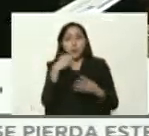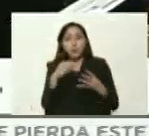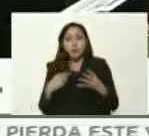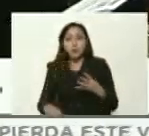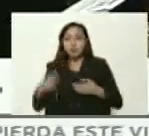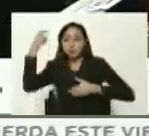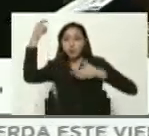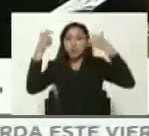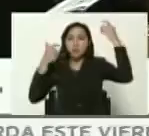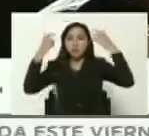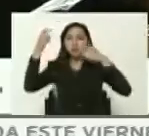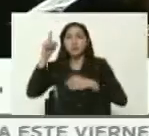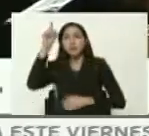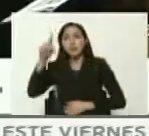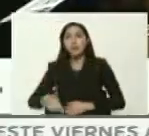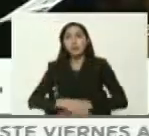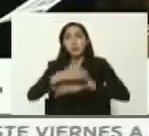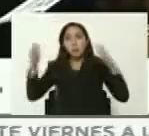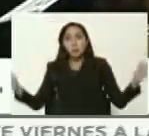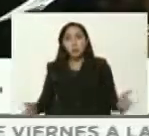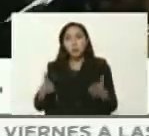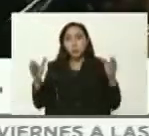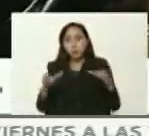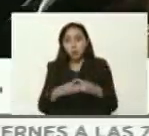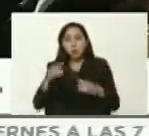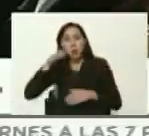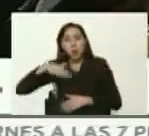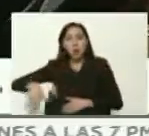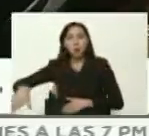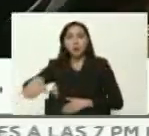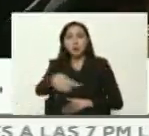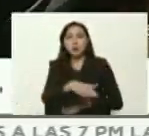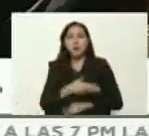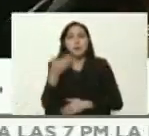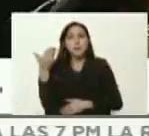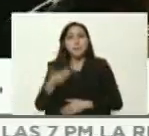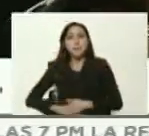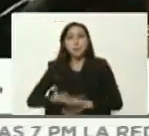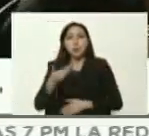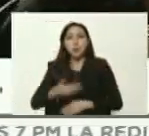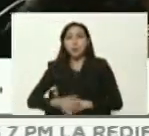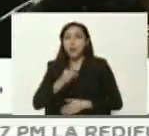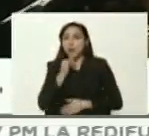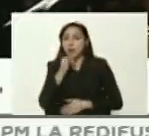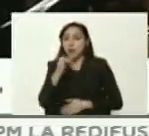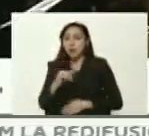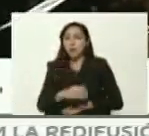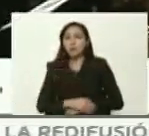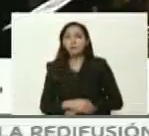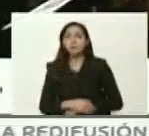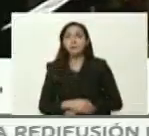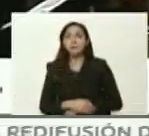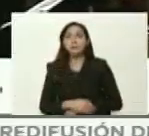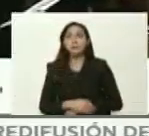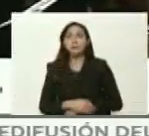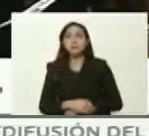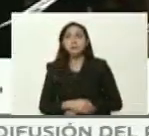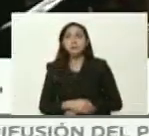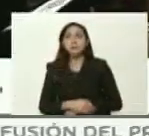Hugo Chávez y potenciando la organización popular, presidente. Es importante mencionarlo y con eso termino. Es de